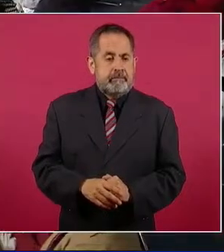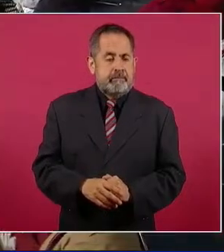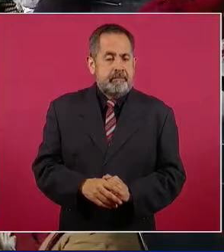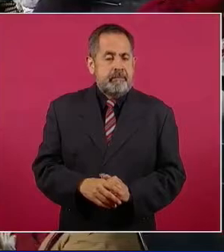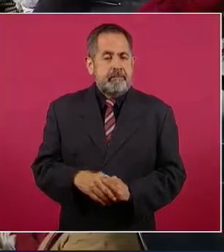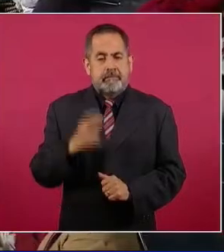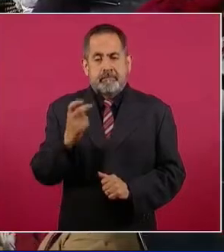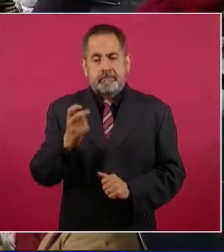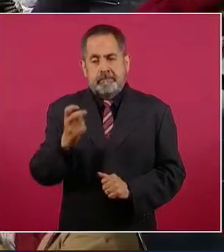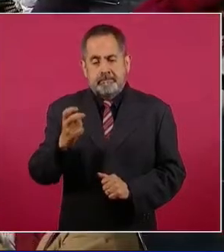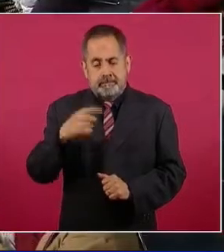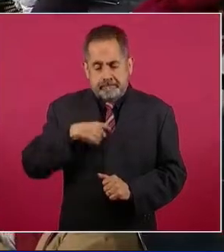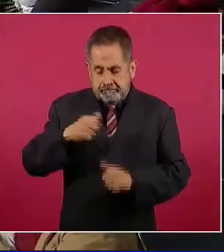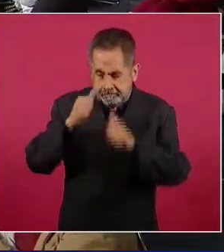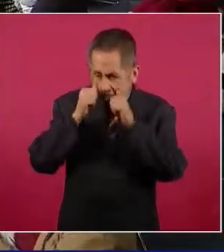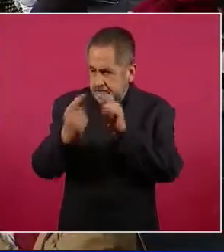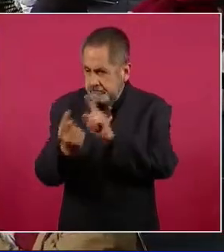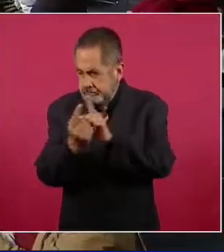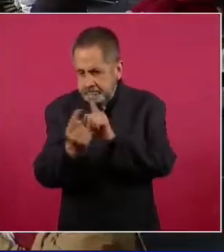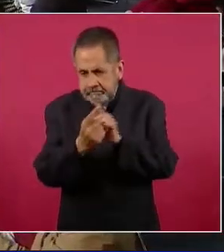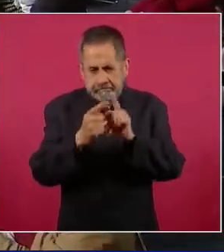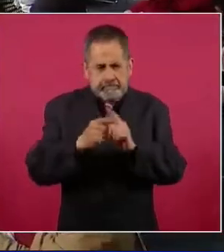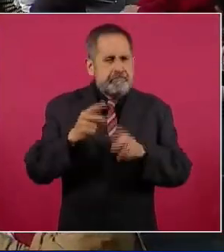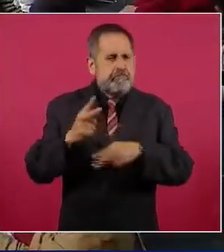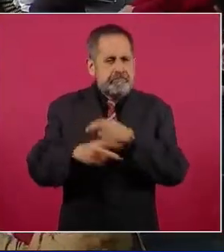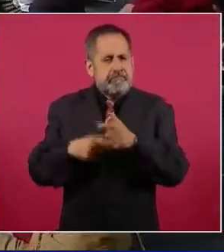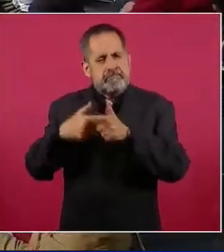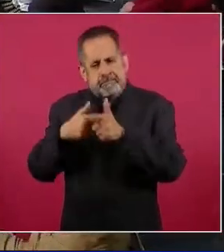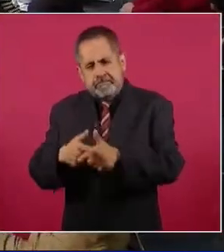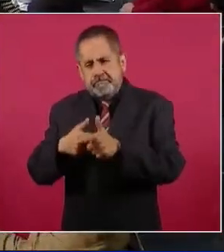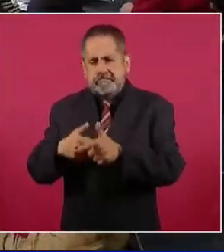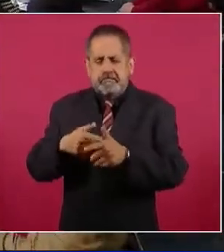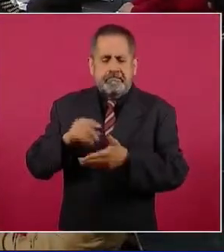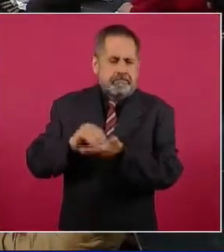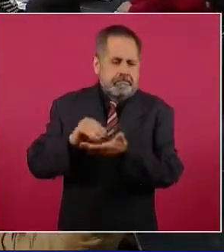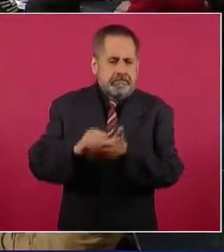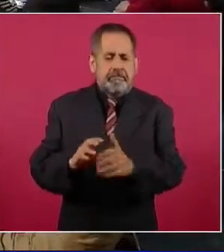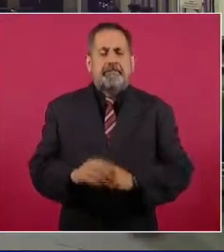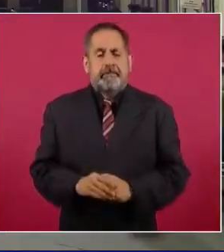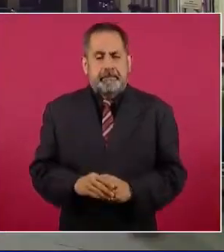escuchamos a todos y vamos a seguirlo haciendo así. Muy bien, ¿quién sigue?